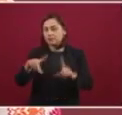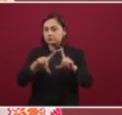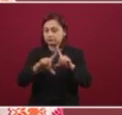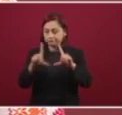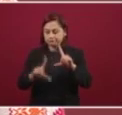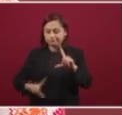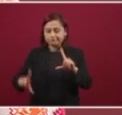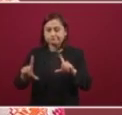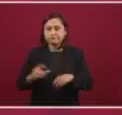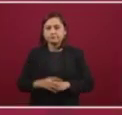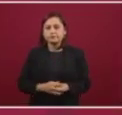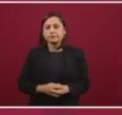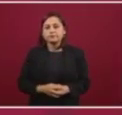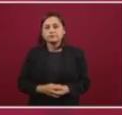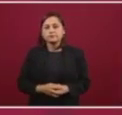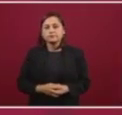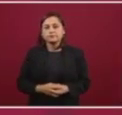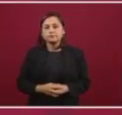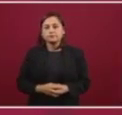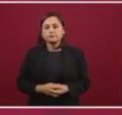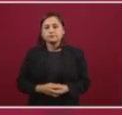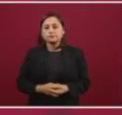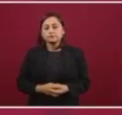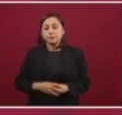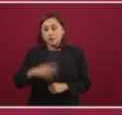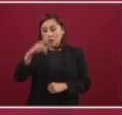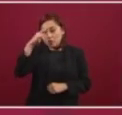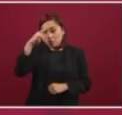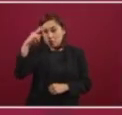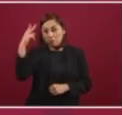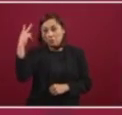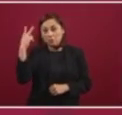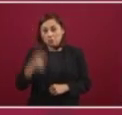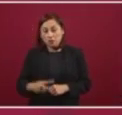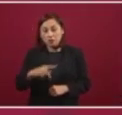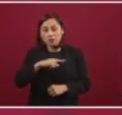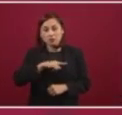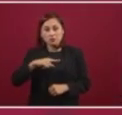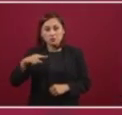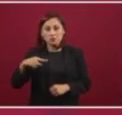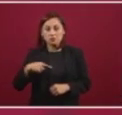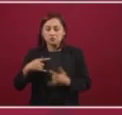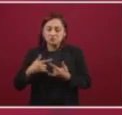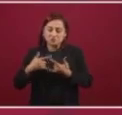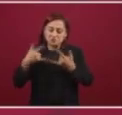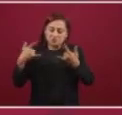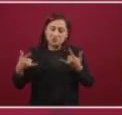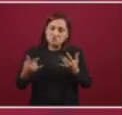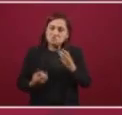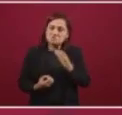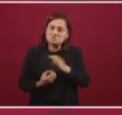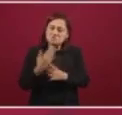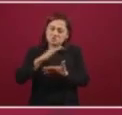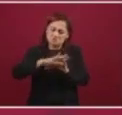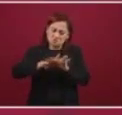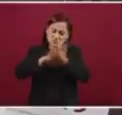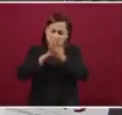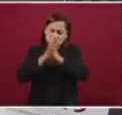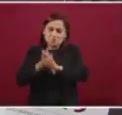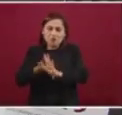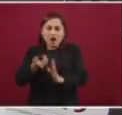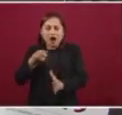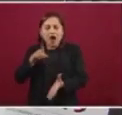Mexicanos. Nuestro país vive una etapa histórica de transformación profunda de la vida